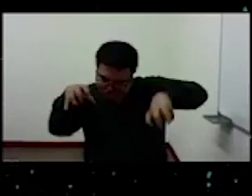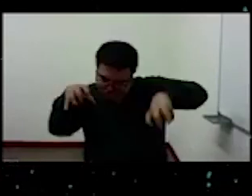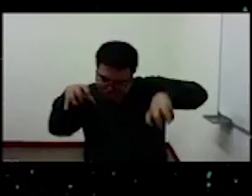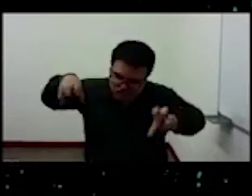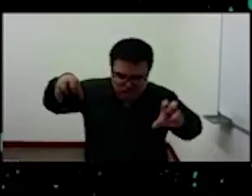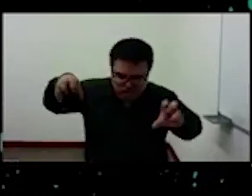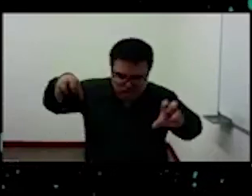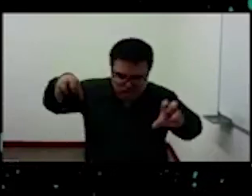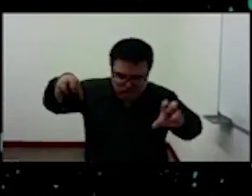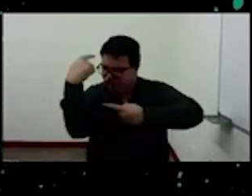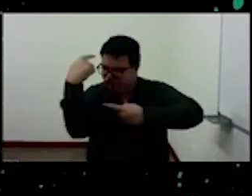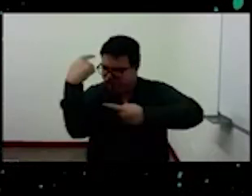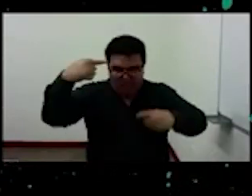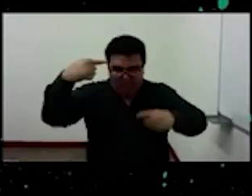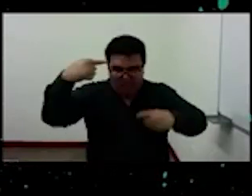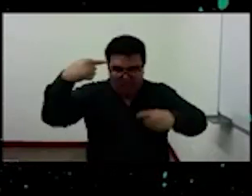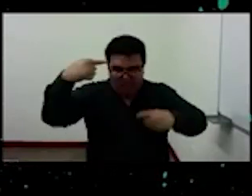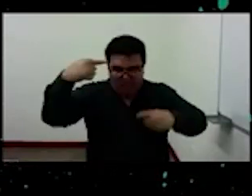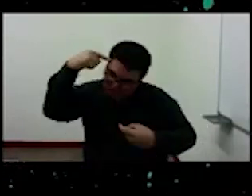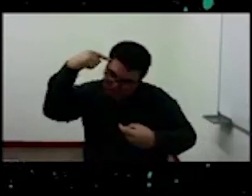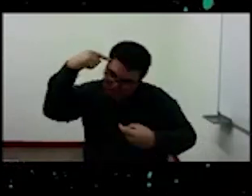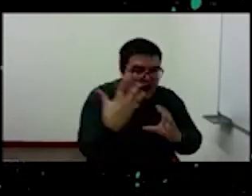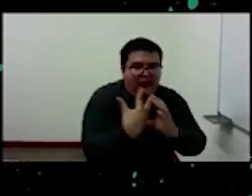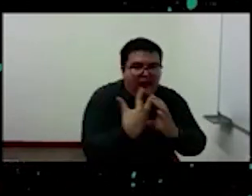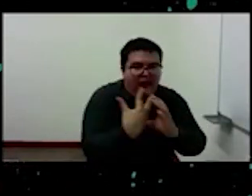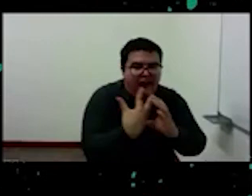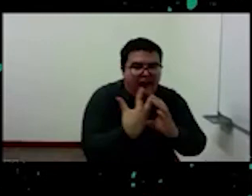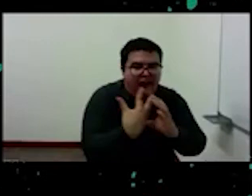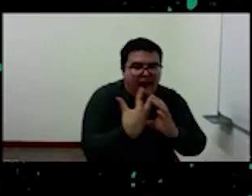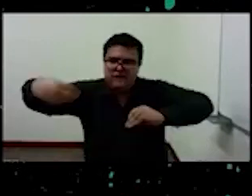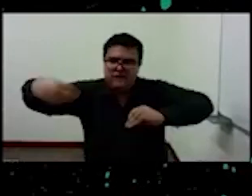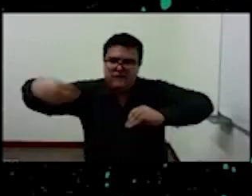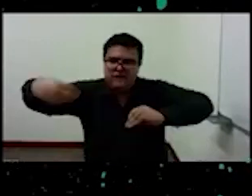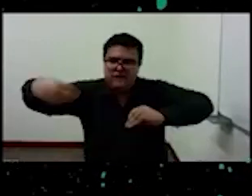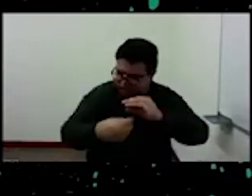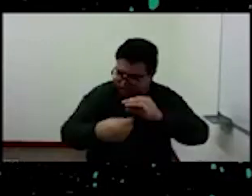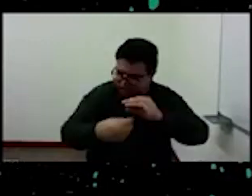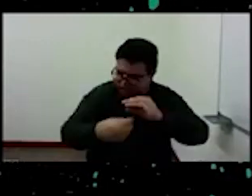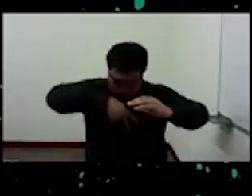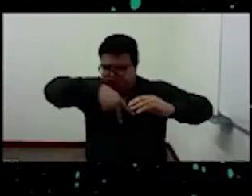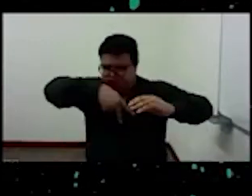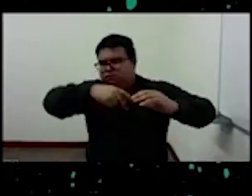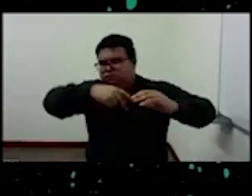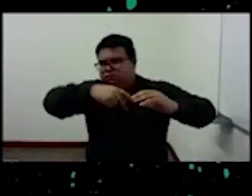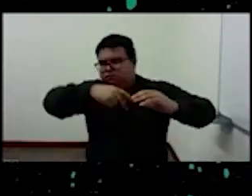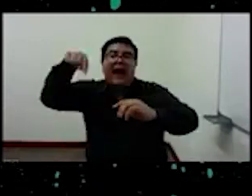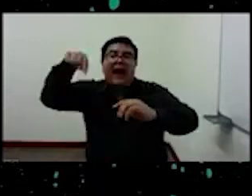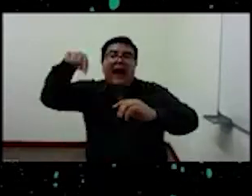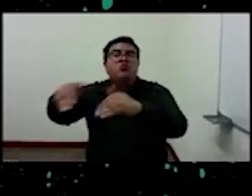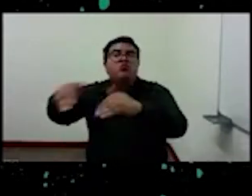límite de ese afuera que está asignado por la muerte.